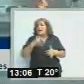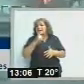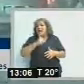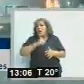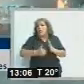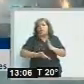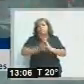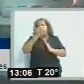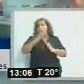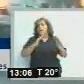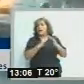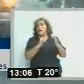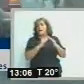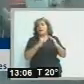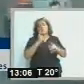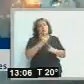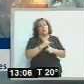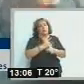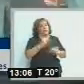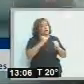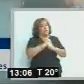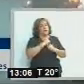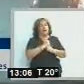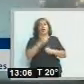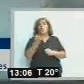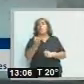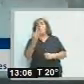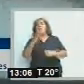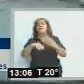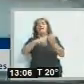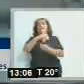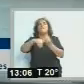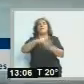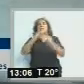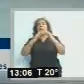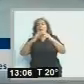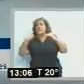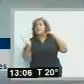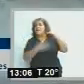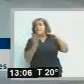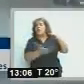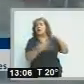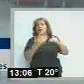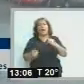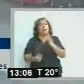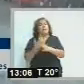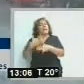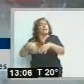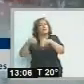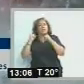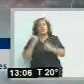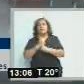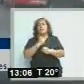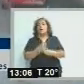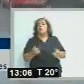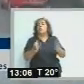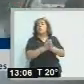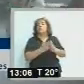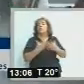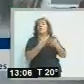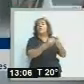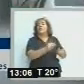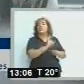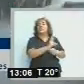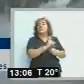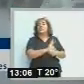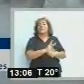de las viviendas en las cuales se está trabajando. ¿Cuántas familias evacuadas hasta el momento? Bueno, por la madrugada se trabajó junto a Defensa Civil en lo que es la zona